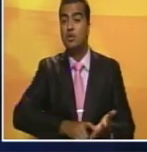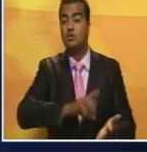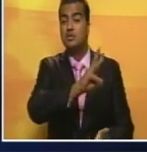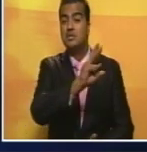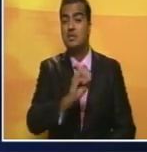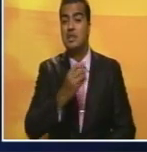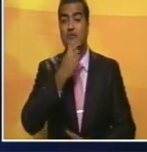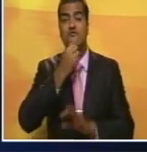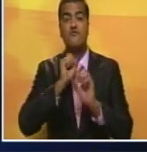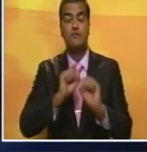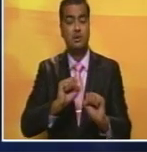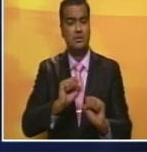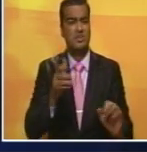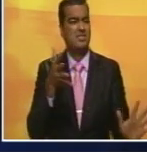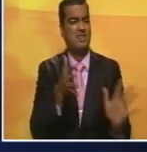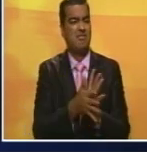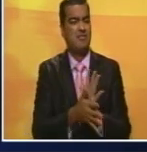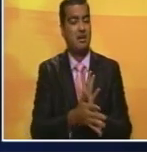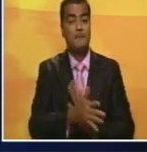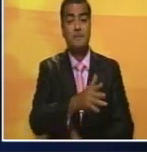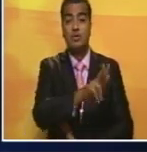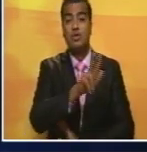1.578.048,60 bolívares, lo que equivale a